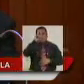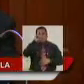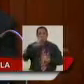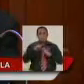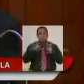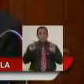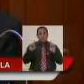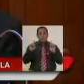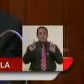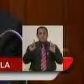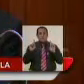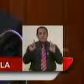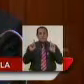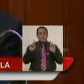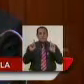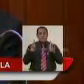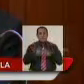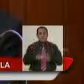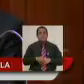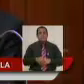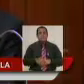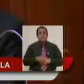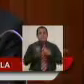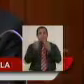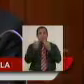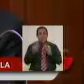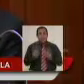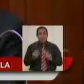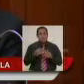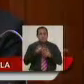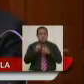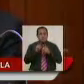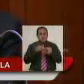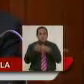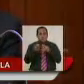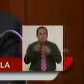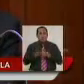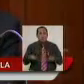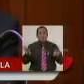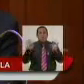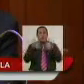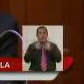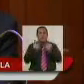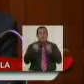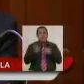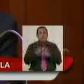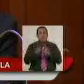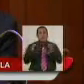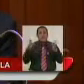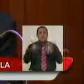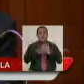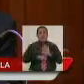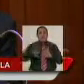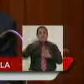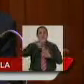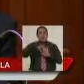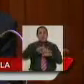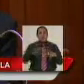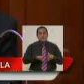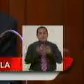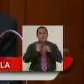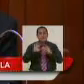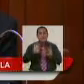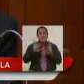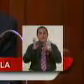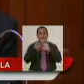Pero las cifras no permiten expresar la importancia de los grandes proyectos y su impacto en la